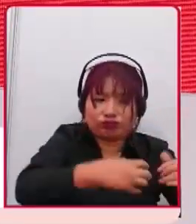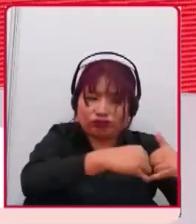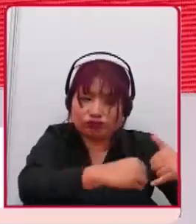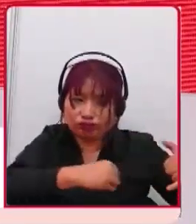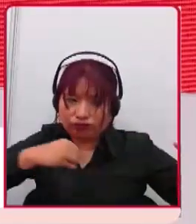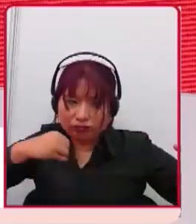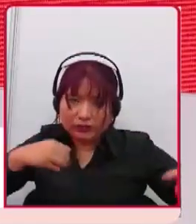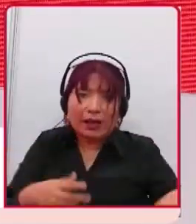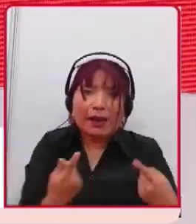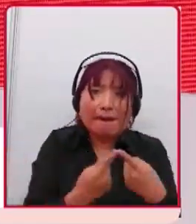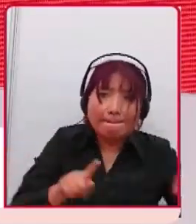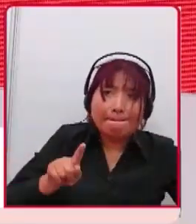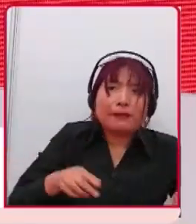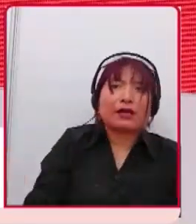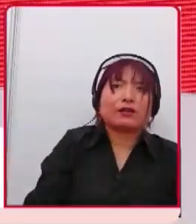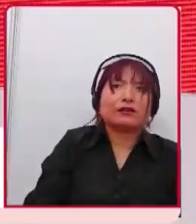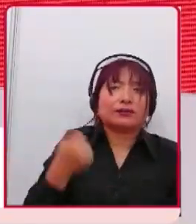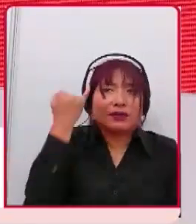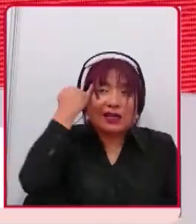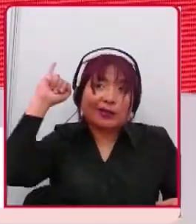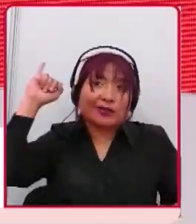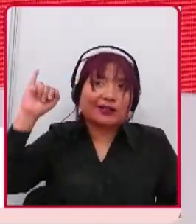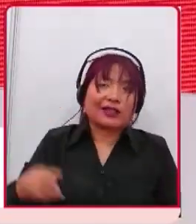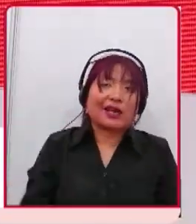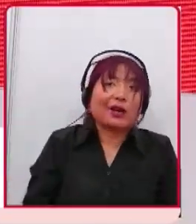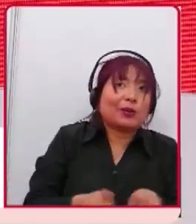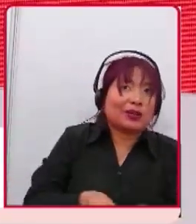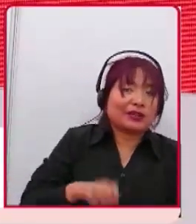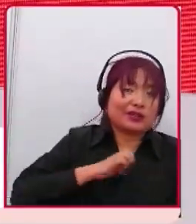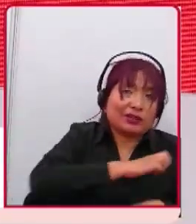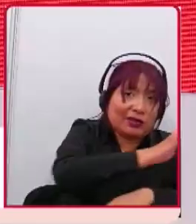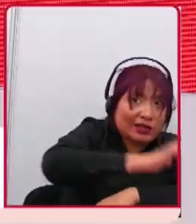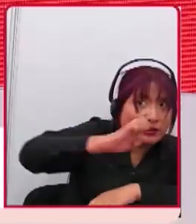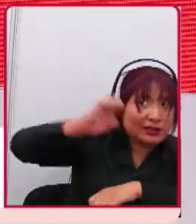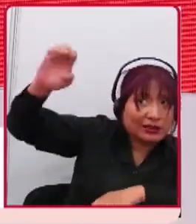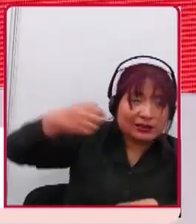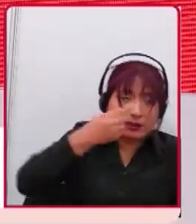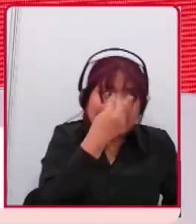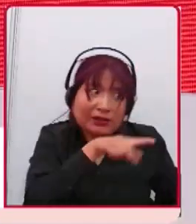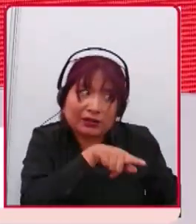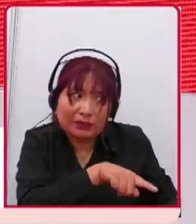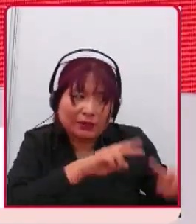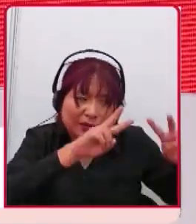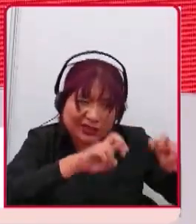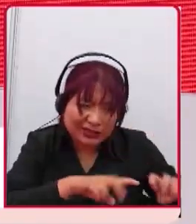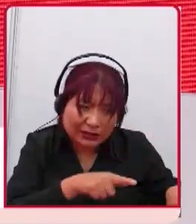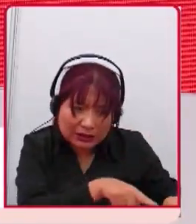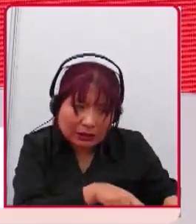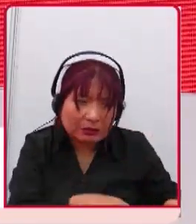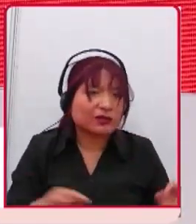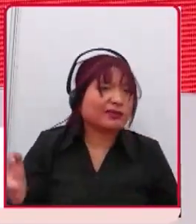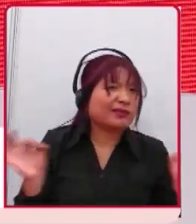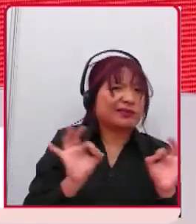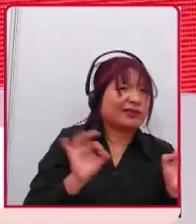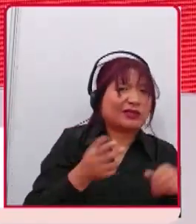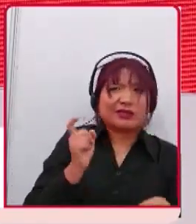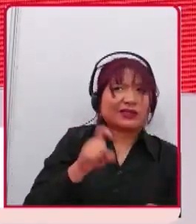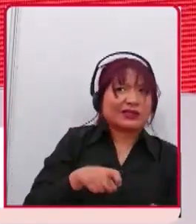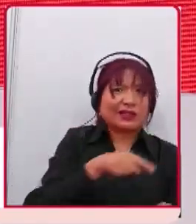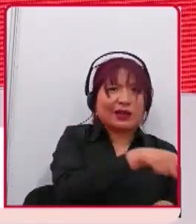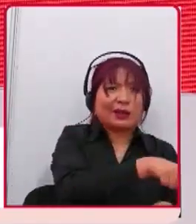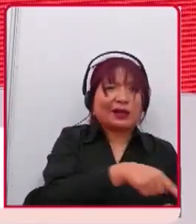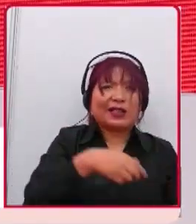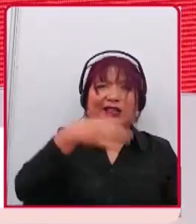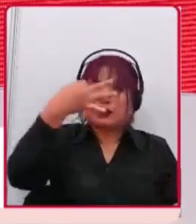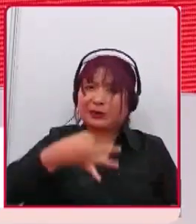pero era un tema de percepción. Cuando estadísticamente lo revisamos, nos salió de que no era necesariamente lo correcto